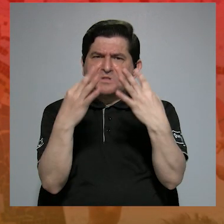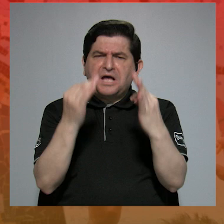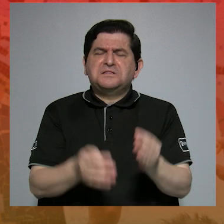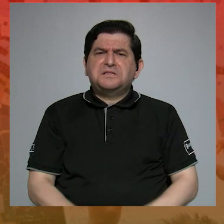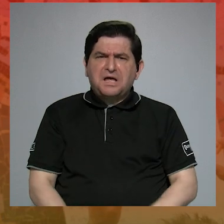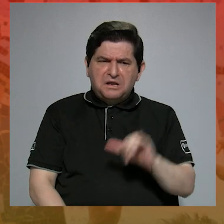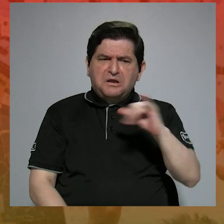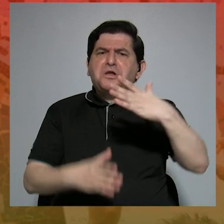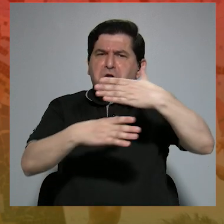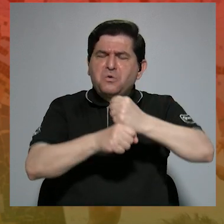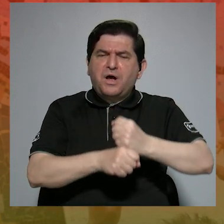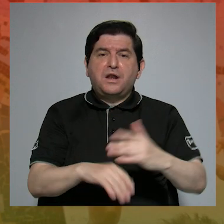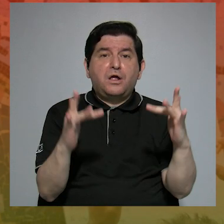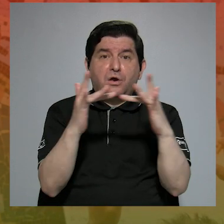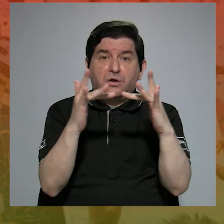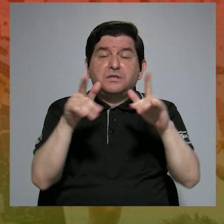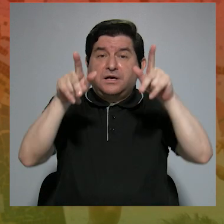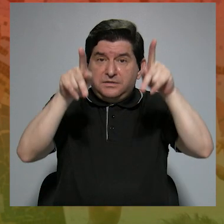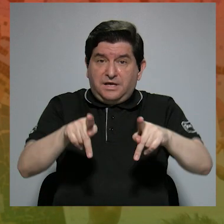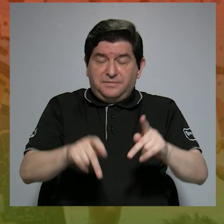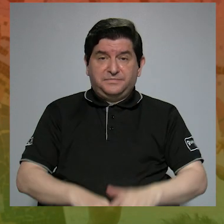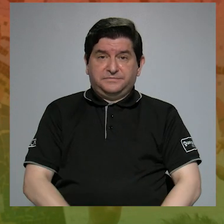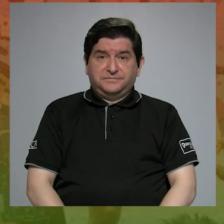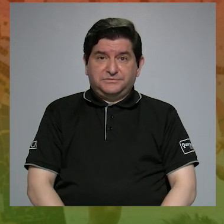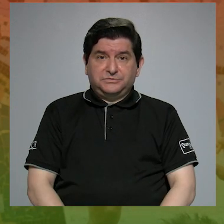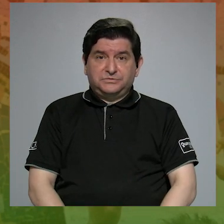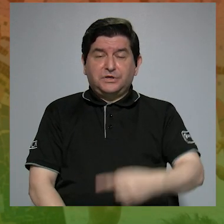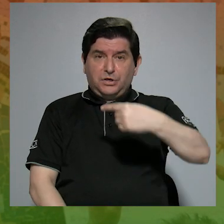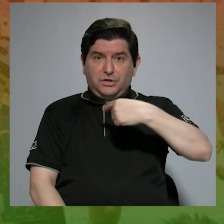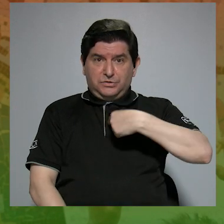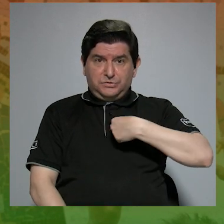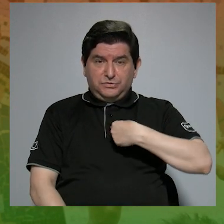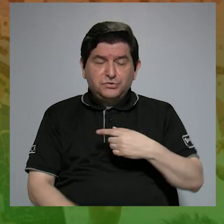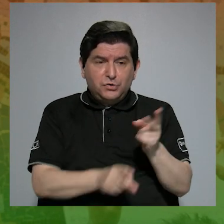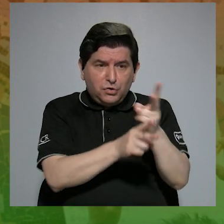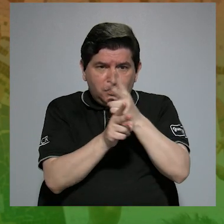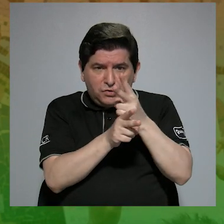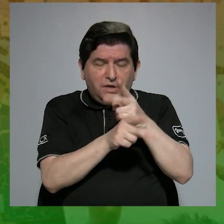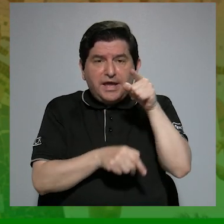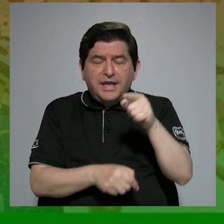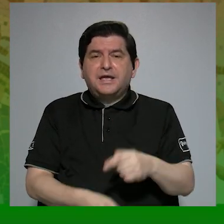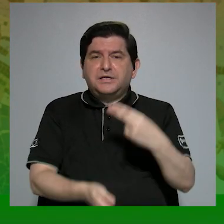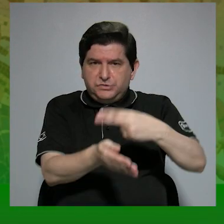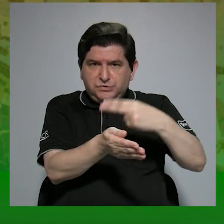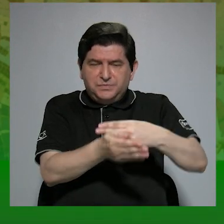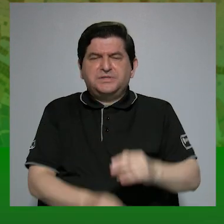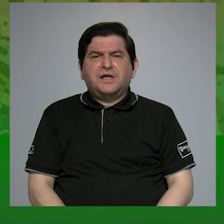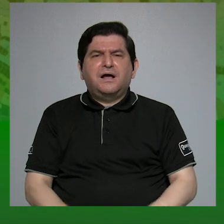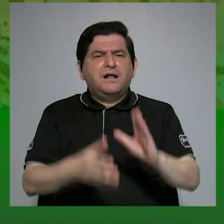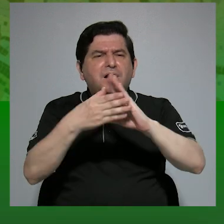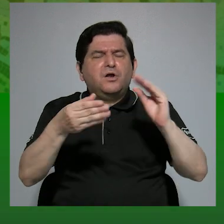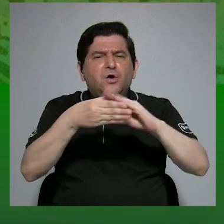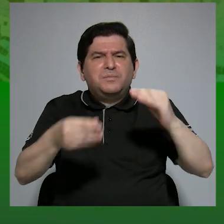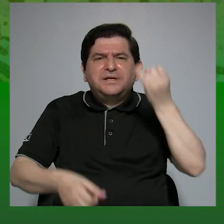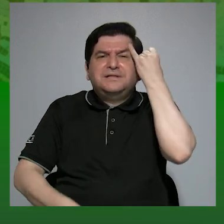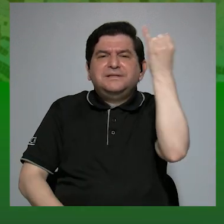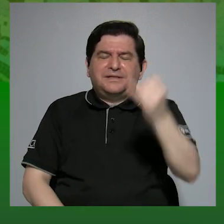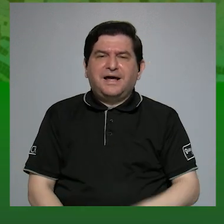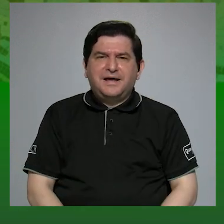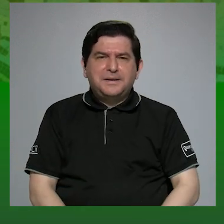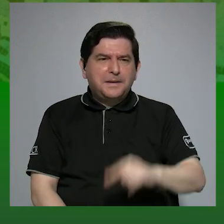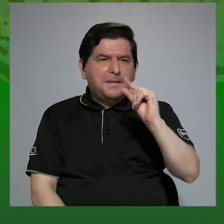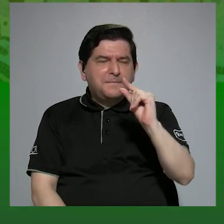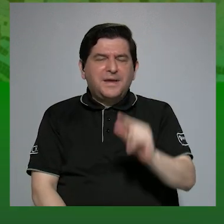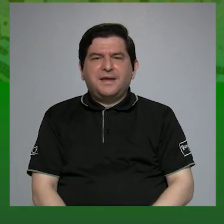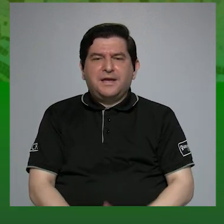intentamos hacer algo así? Entonces contacté a las personas con las cuales había hecho supervisión en el hospital para comentarles la idea. Hicimos como